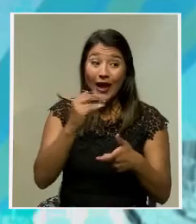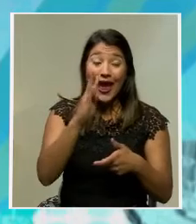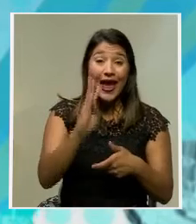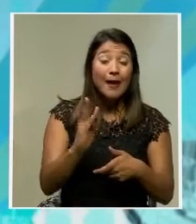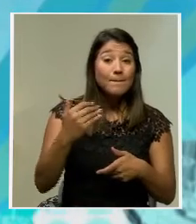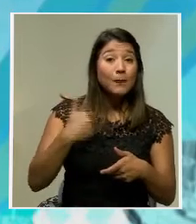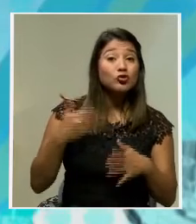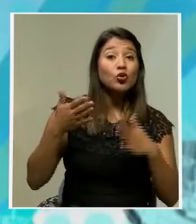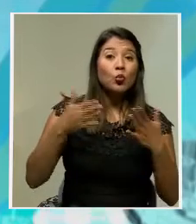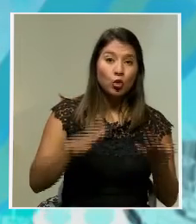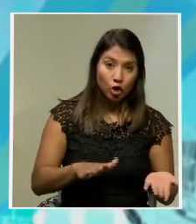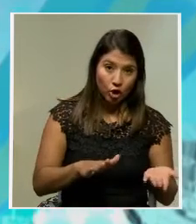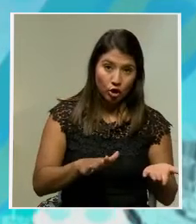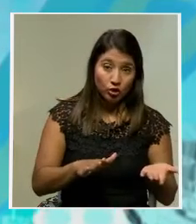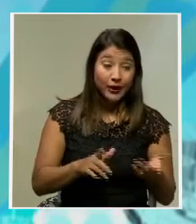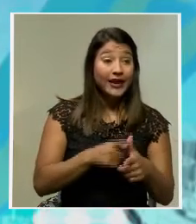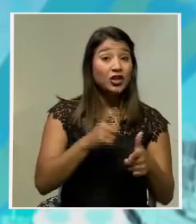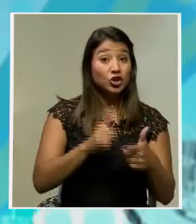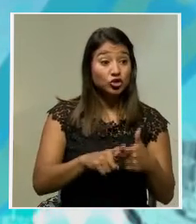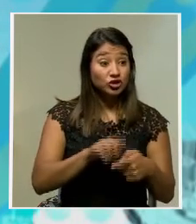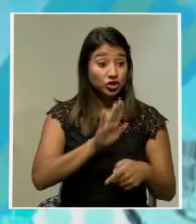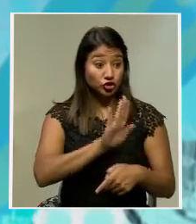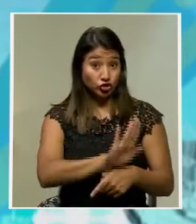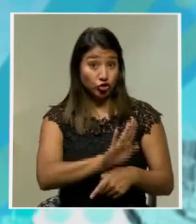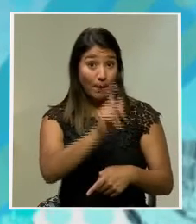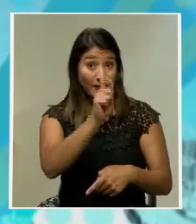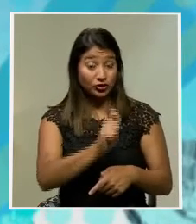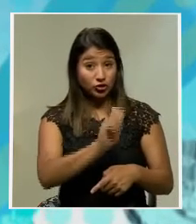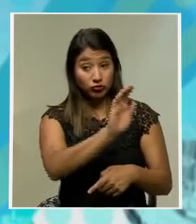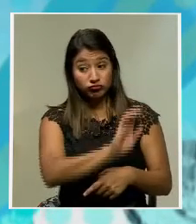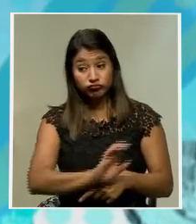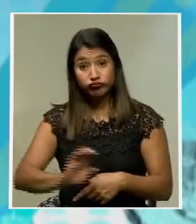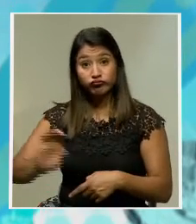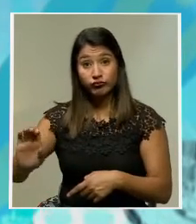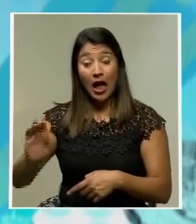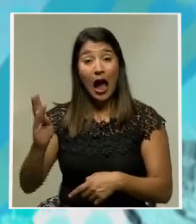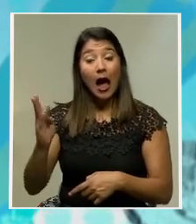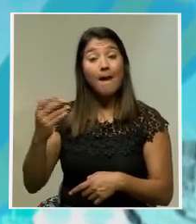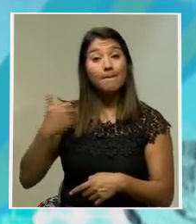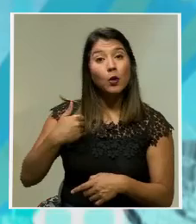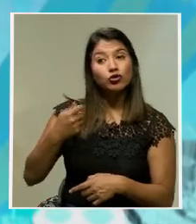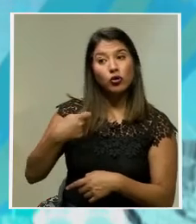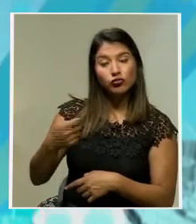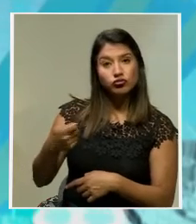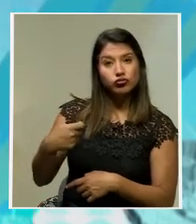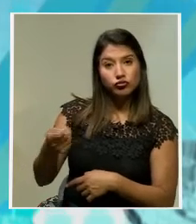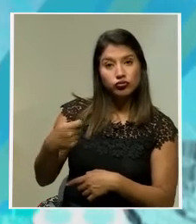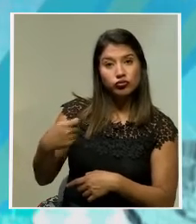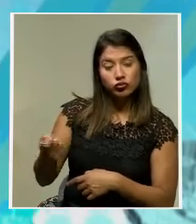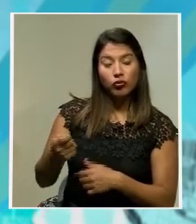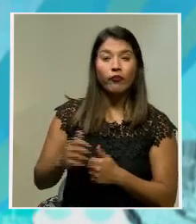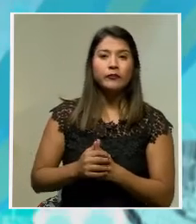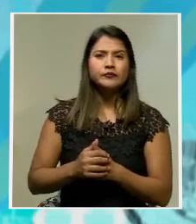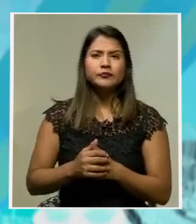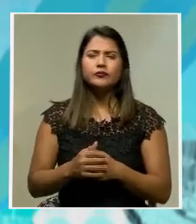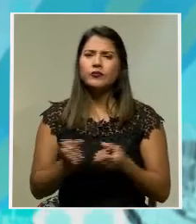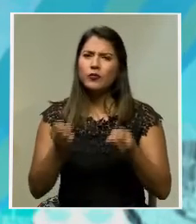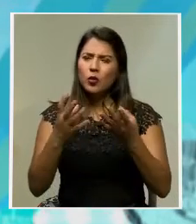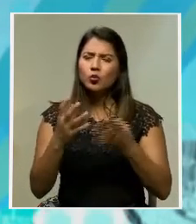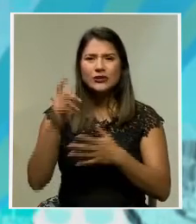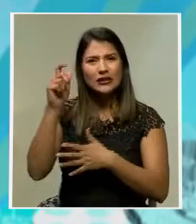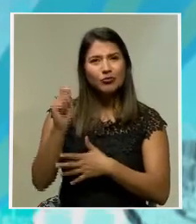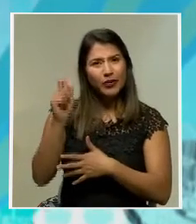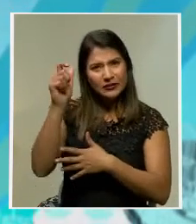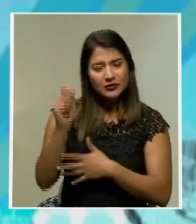para hablar en otro momento, pero varias de estas pensiones del Poder Judicial incluso se habían otorgado